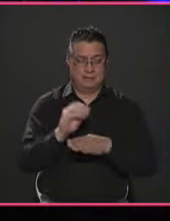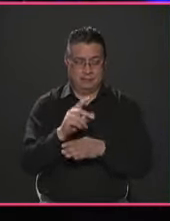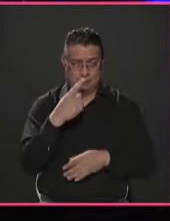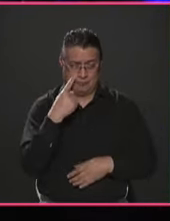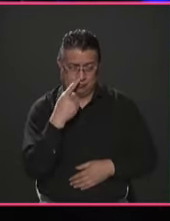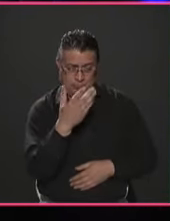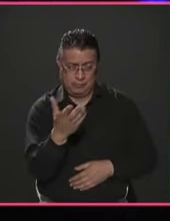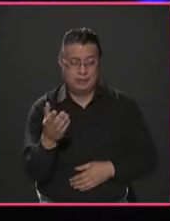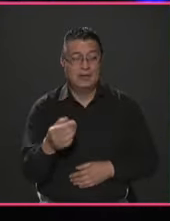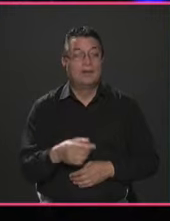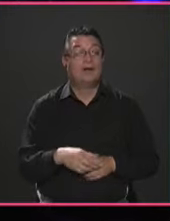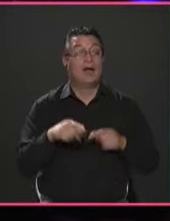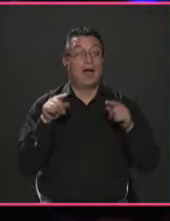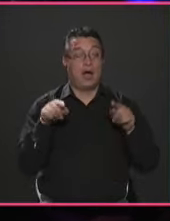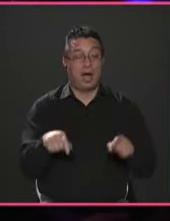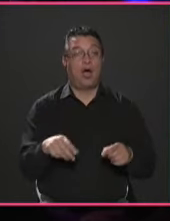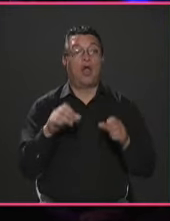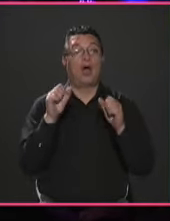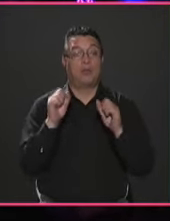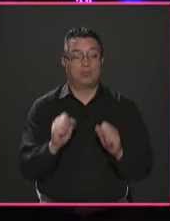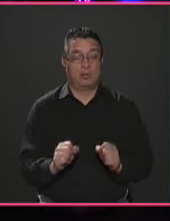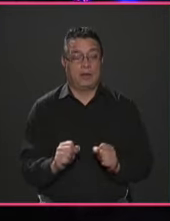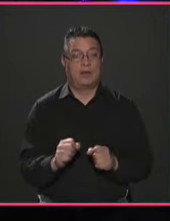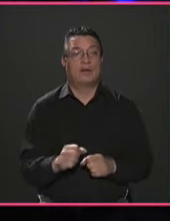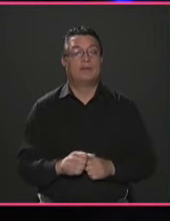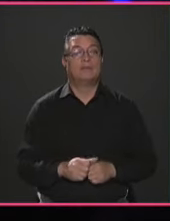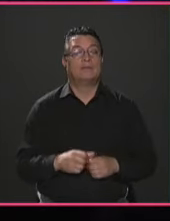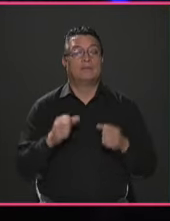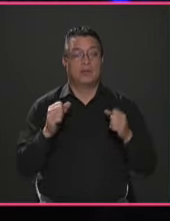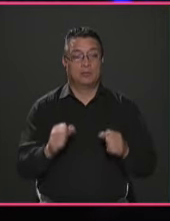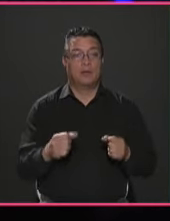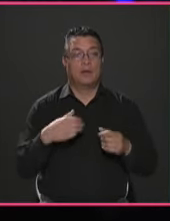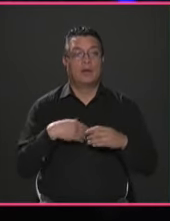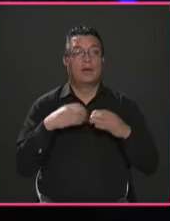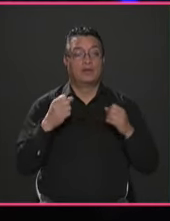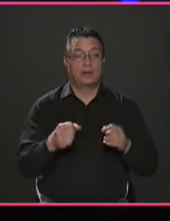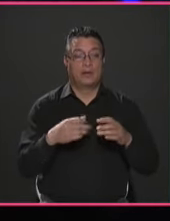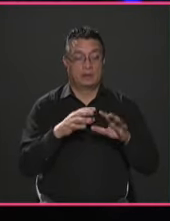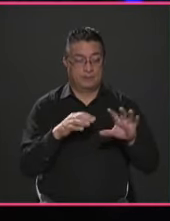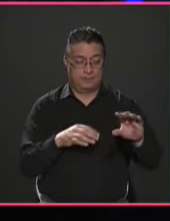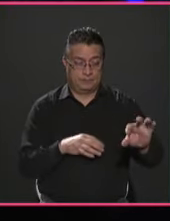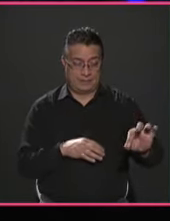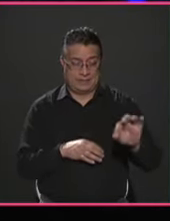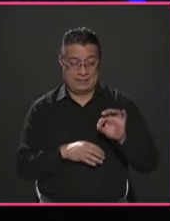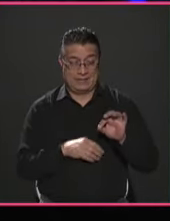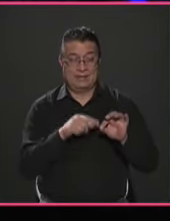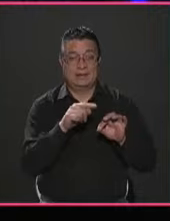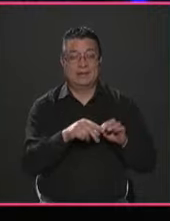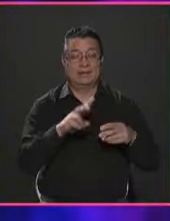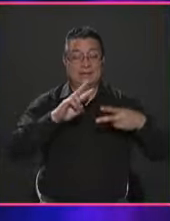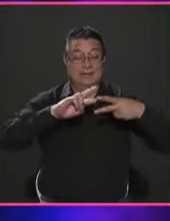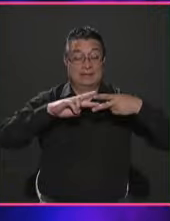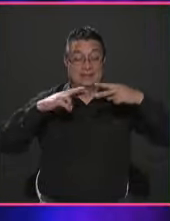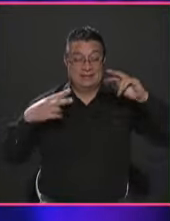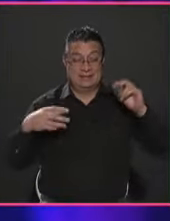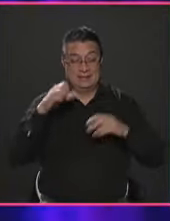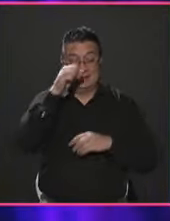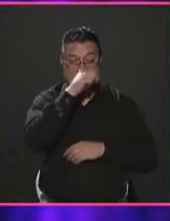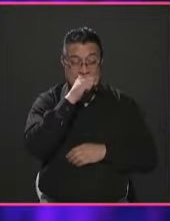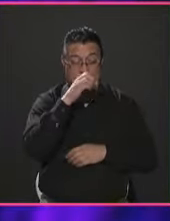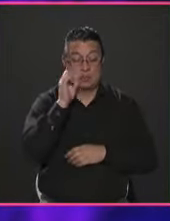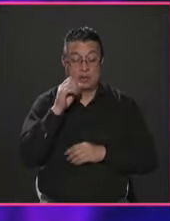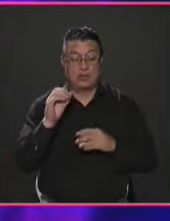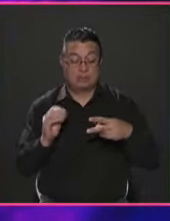granjas ahora tenemos la capacidad de ya sea tomar nuestros genes del cerdo o poner